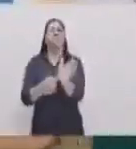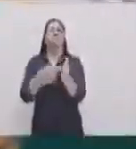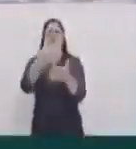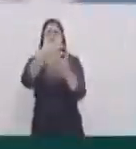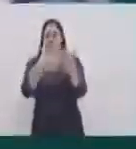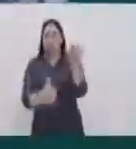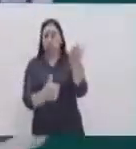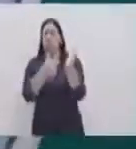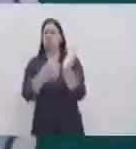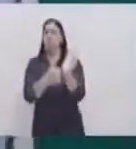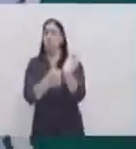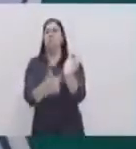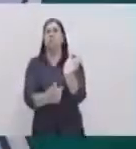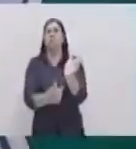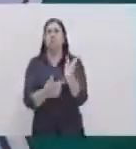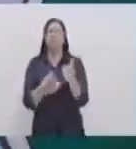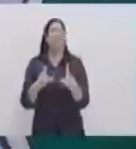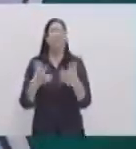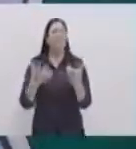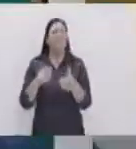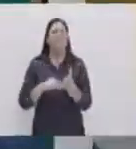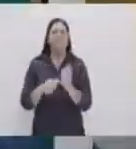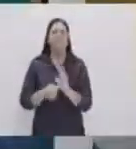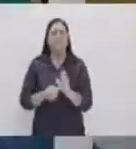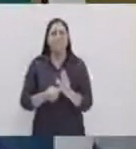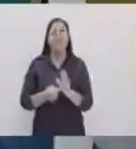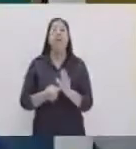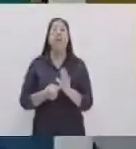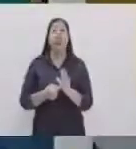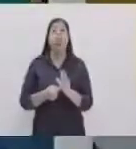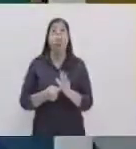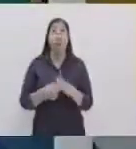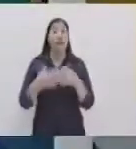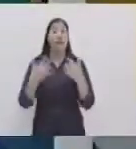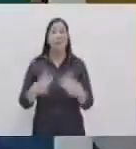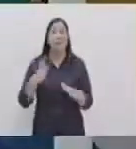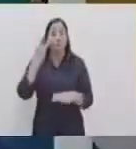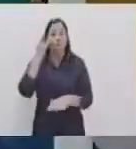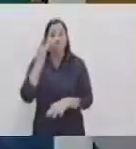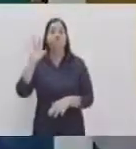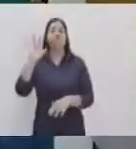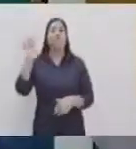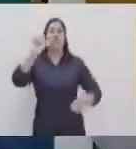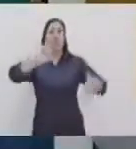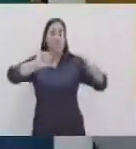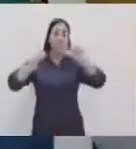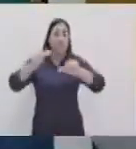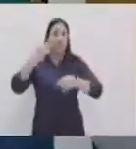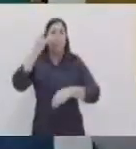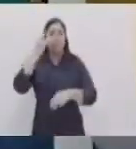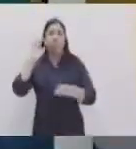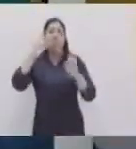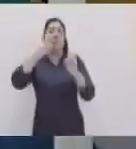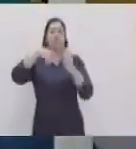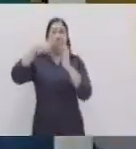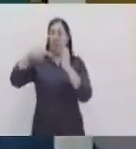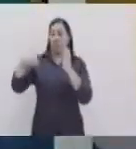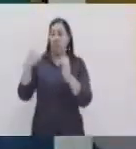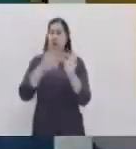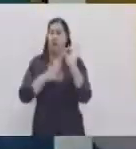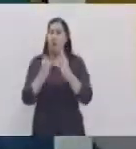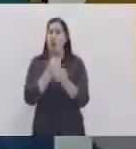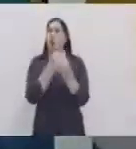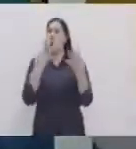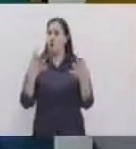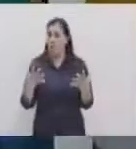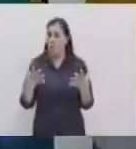El argumento de datos concretos nos presenta un aporte científico, una estadística o un número. Por ejemplo, acá